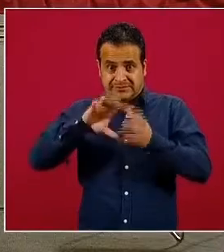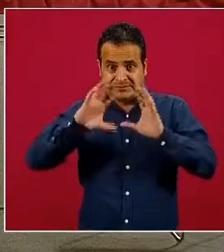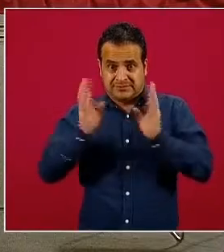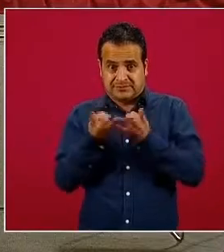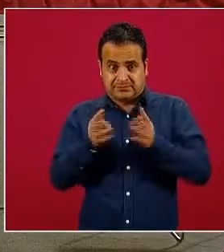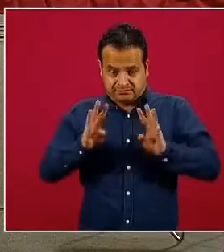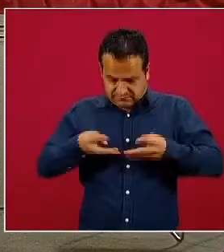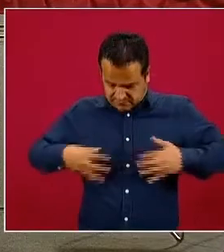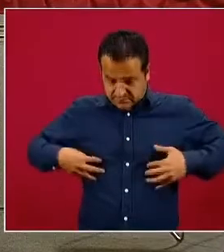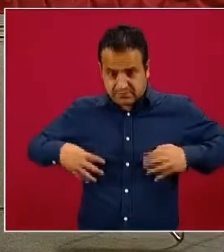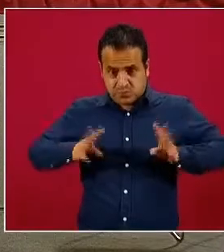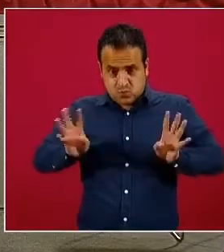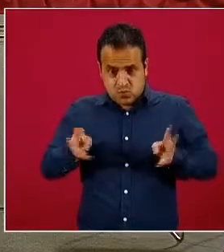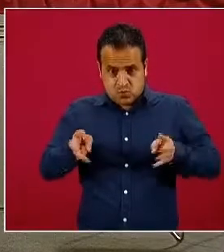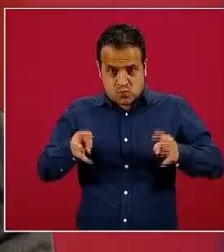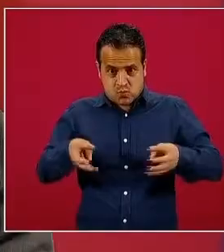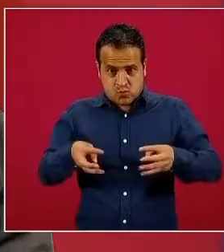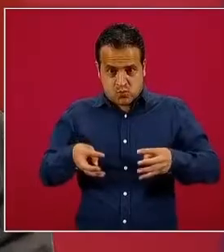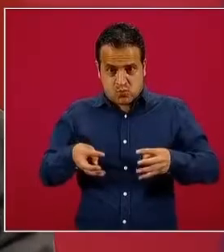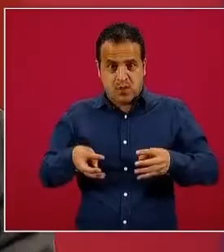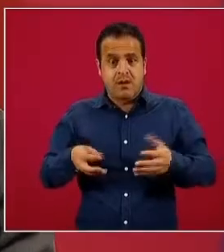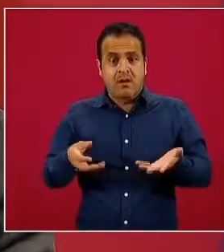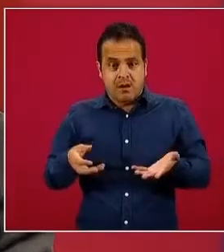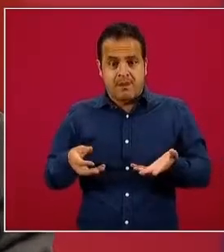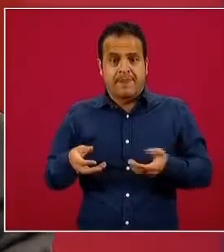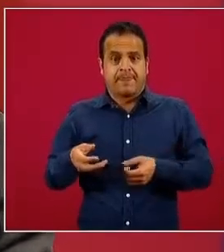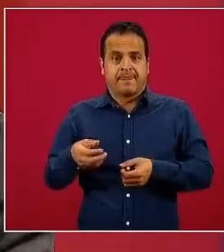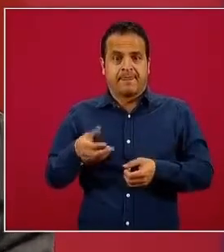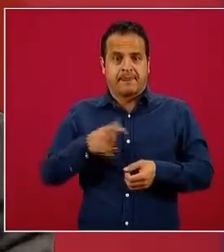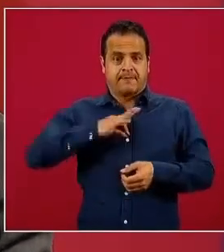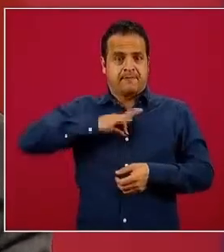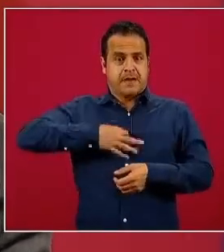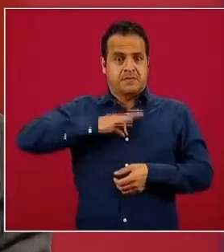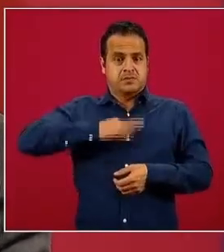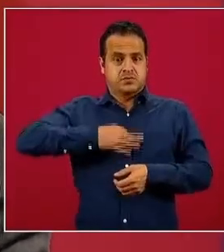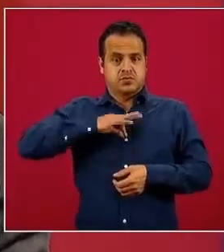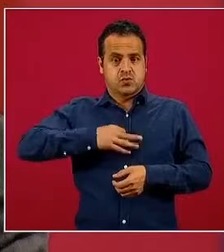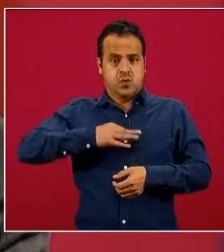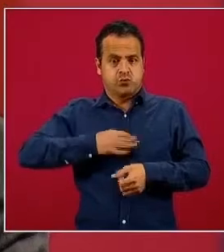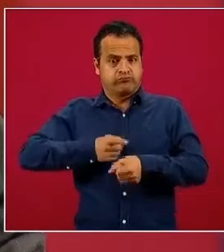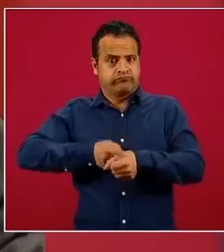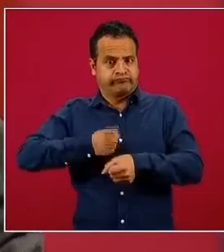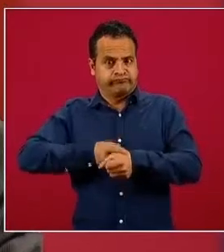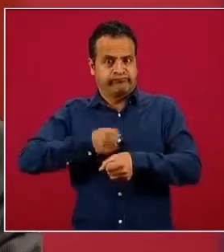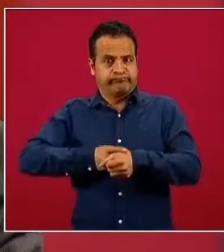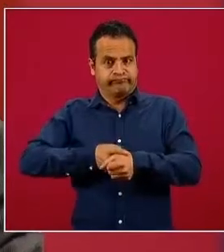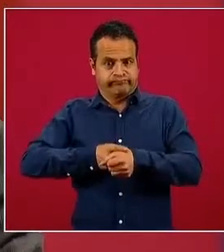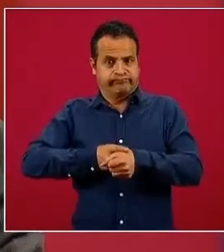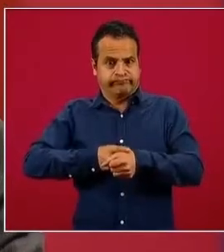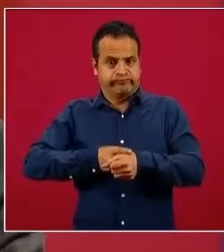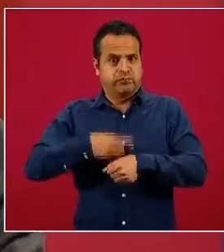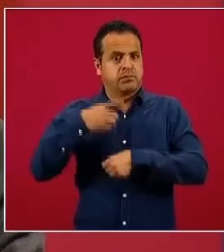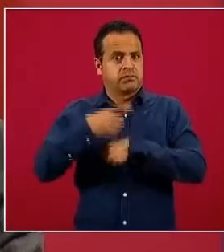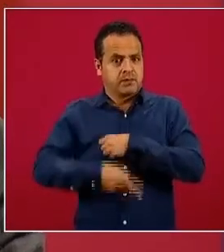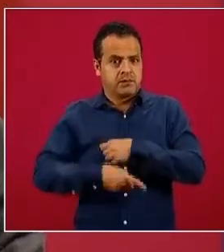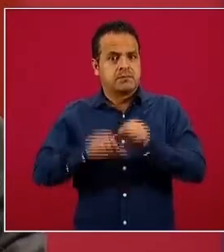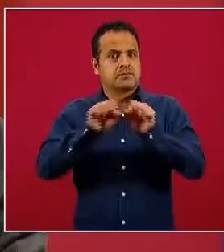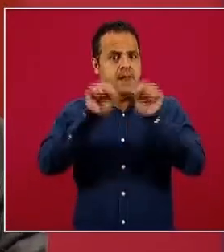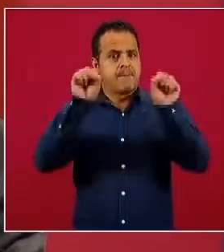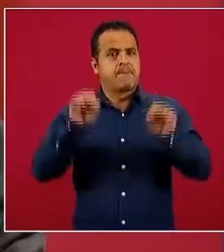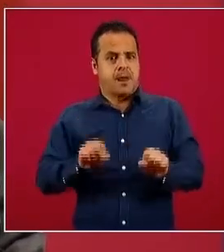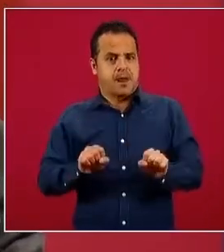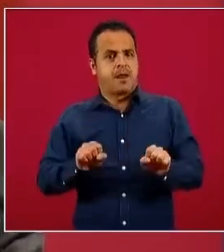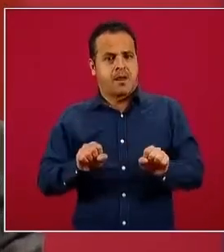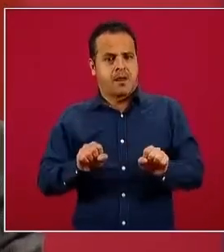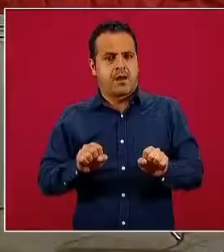postinfeccioso, que es una consecuencia posterior al daño directo por los agentes infecciosos, que afectan a este sistema o este segmento